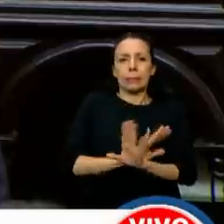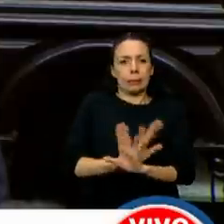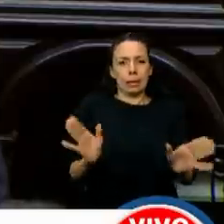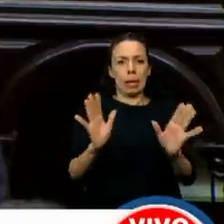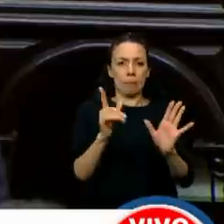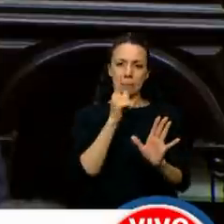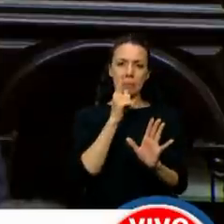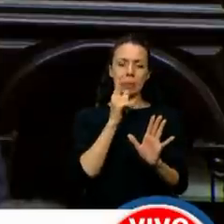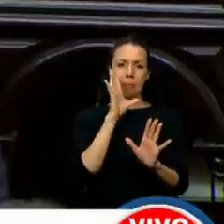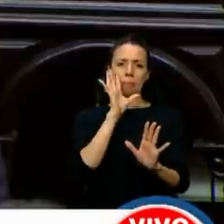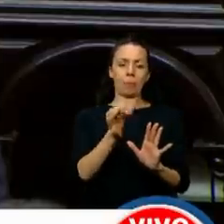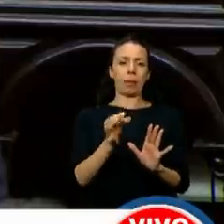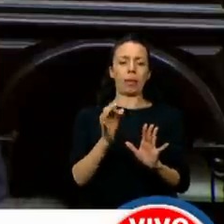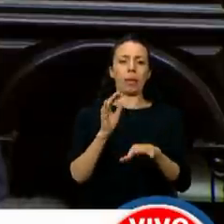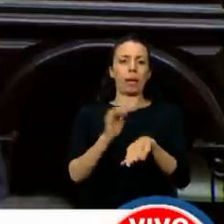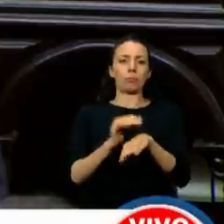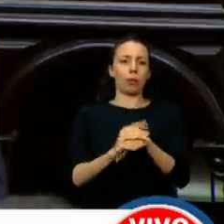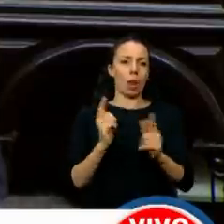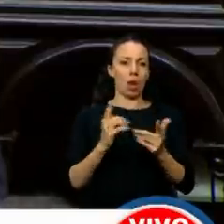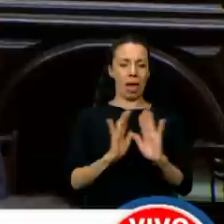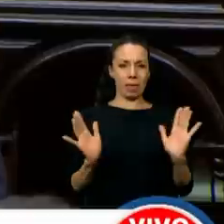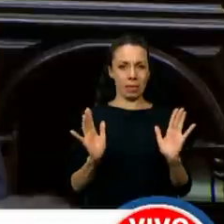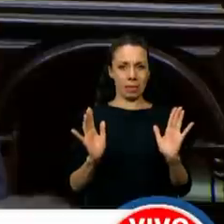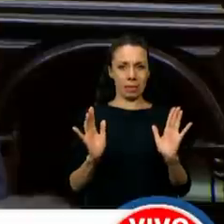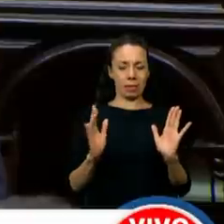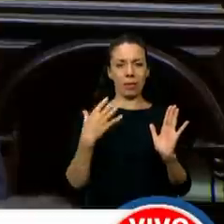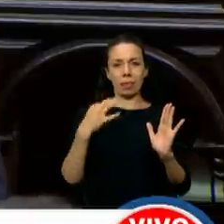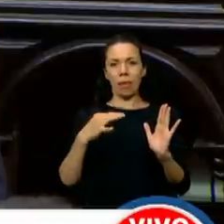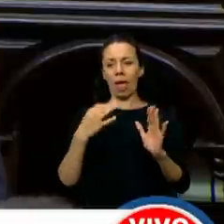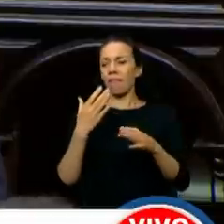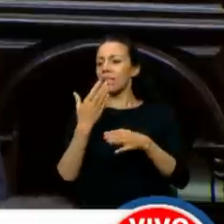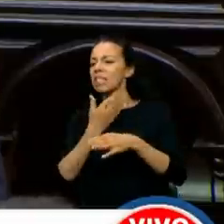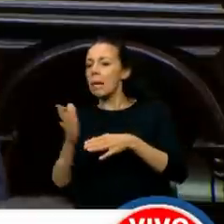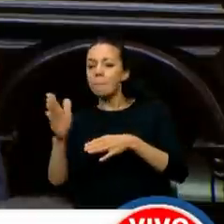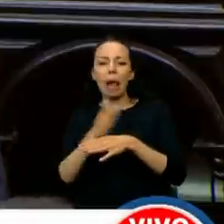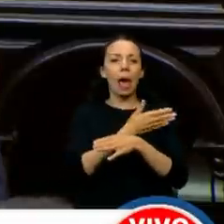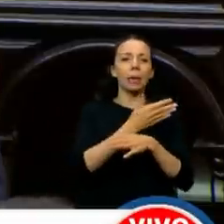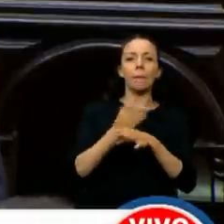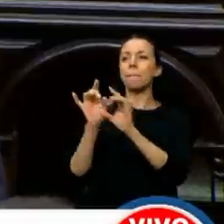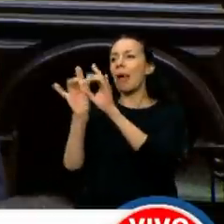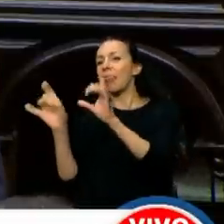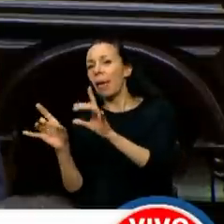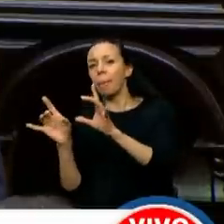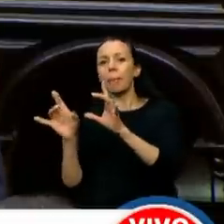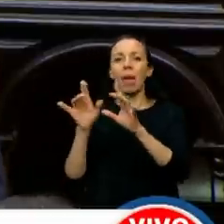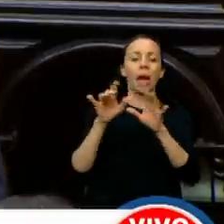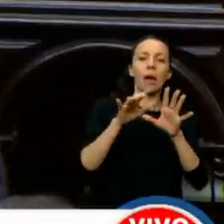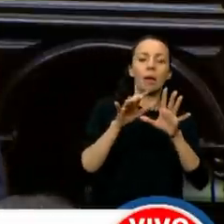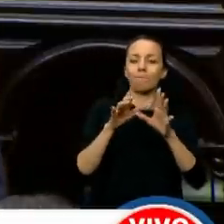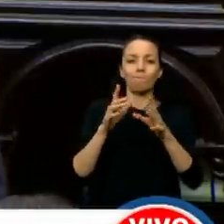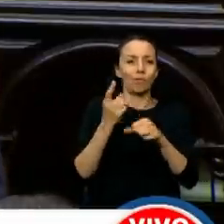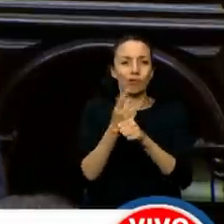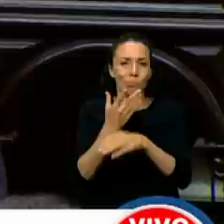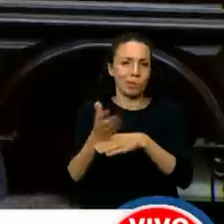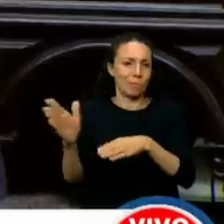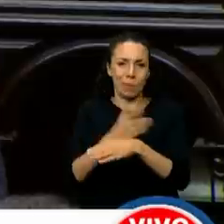separarlo como ya dijo bojan de la pandemia es un signo de irresponsabilidad pero además hay algo que